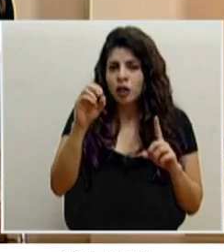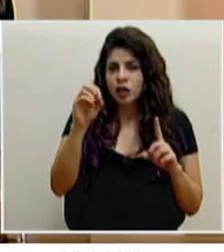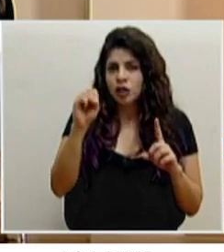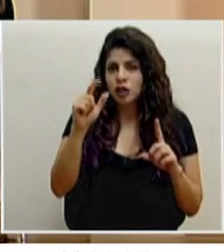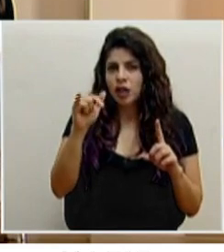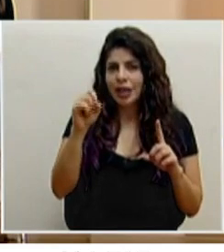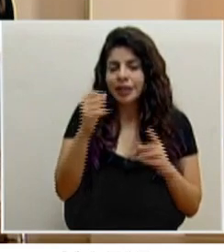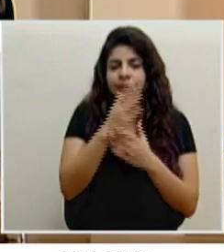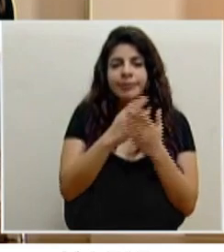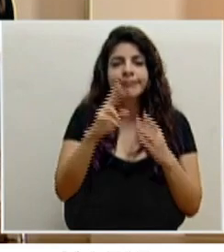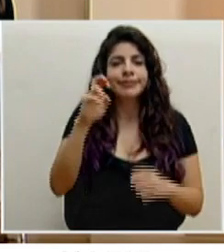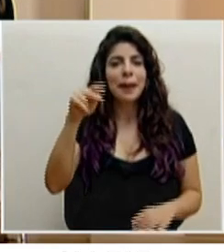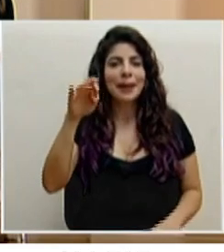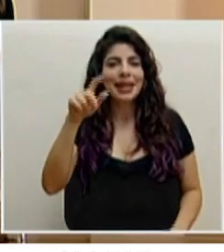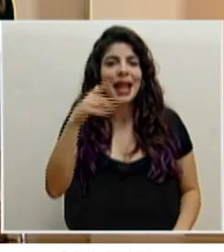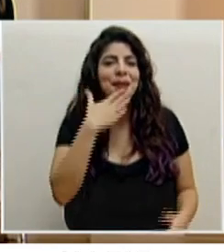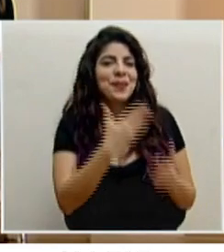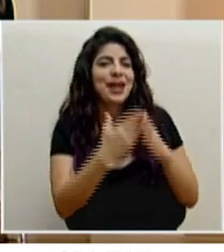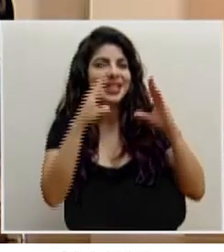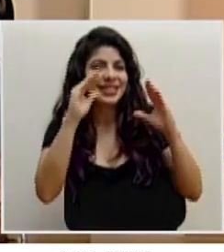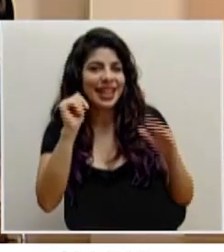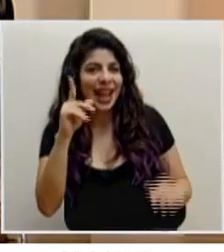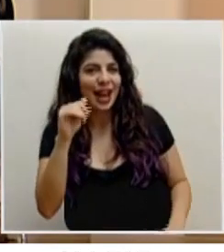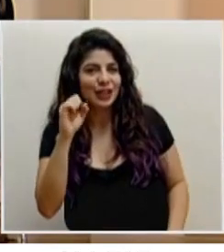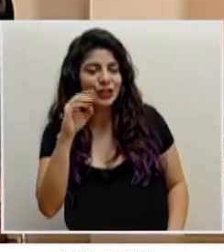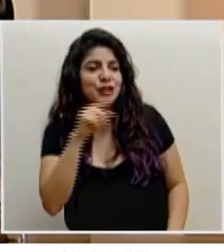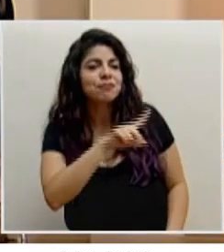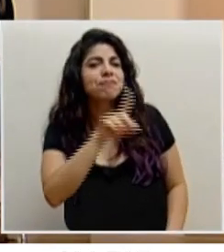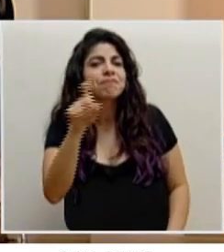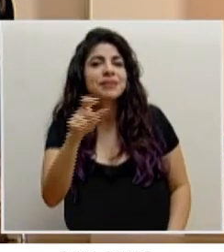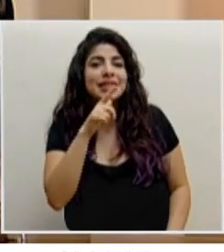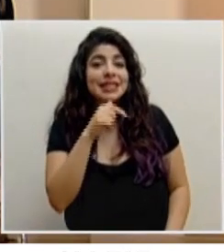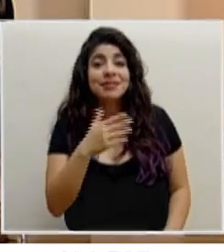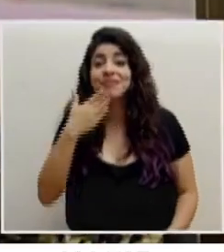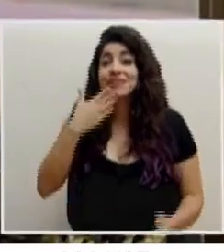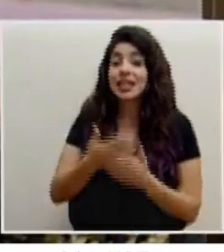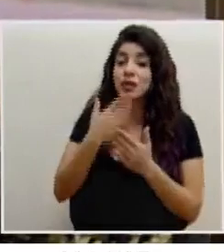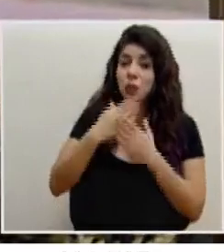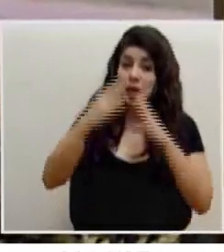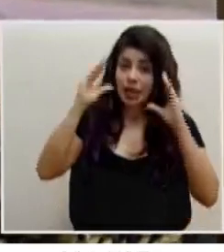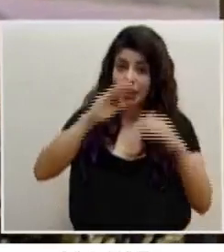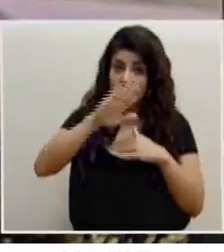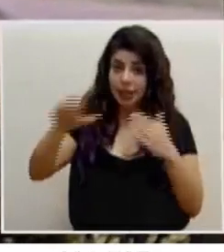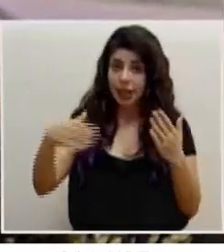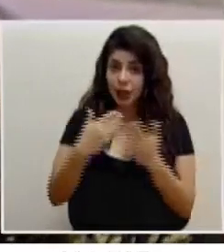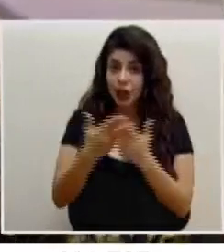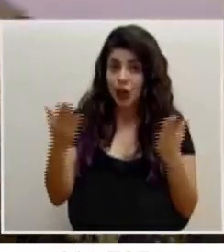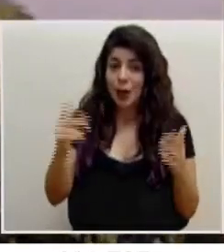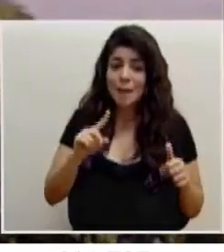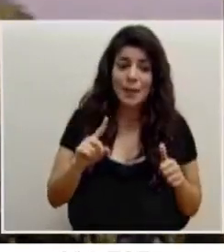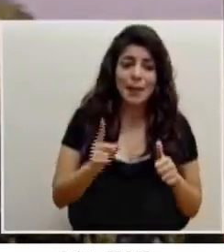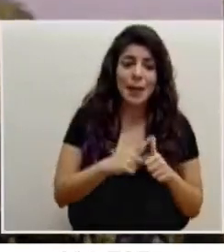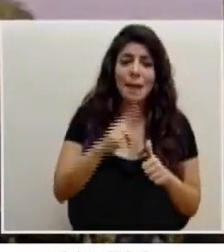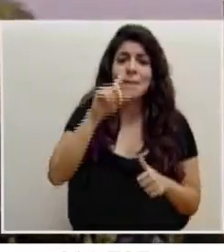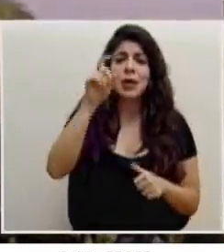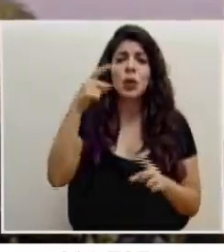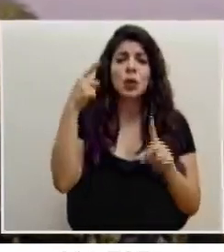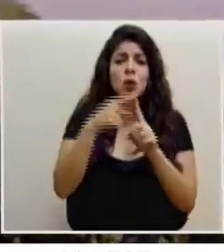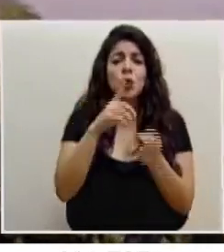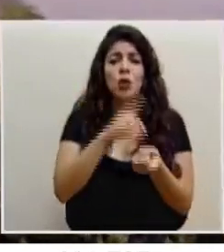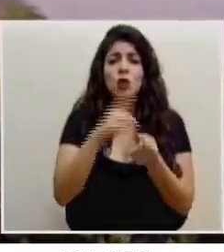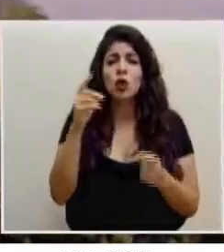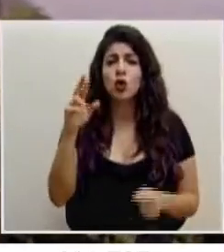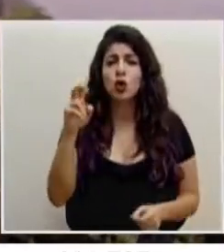de Noticias Repretel. Muy buenas tardes, Alonso. ¿A quién va dirigidas sus consultas? Gracias, buenas tardes a todos y a todas. Las primeras consultas van para el doctor